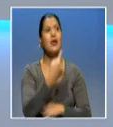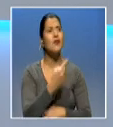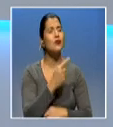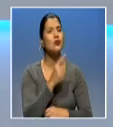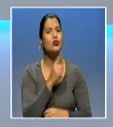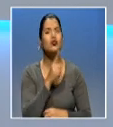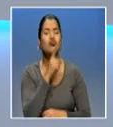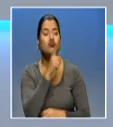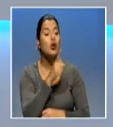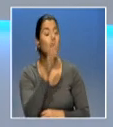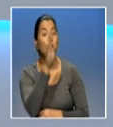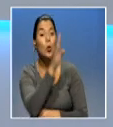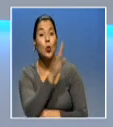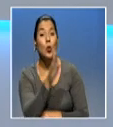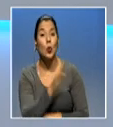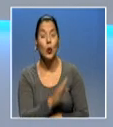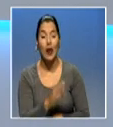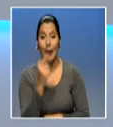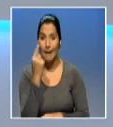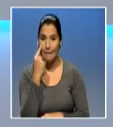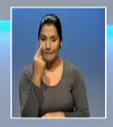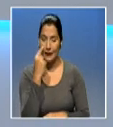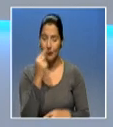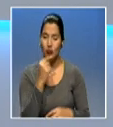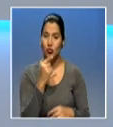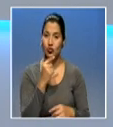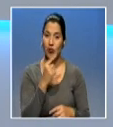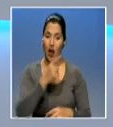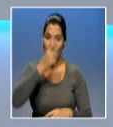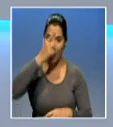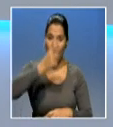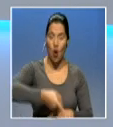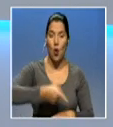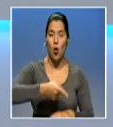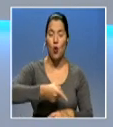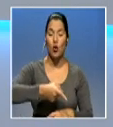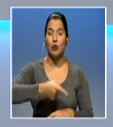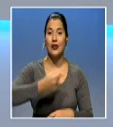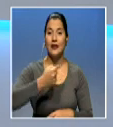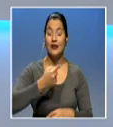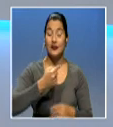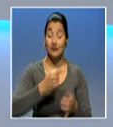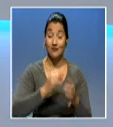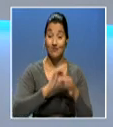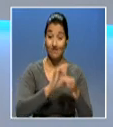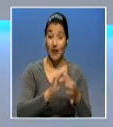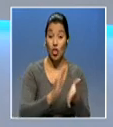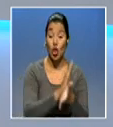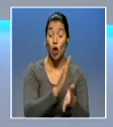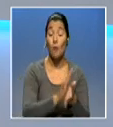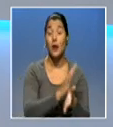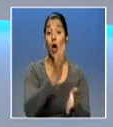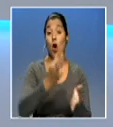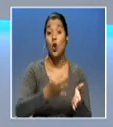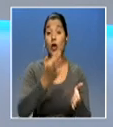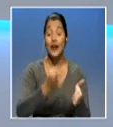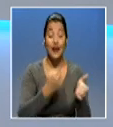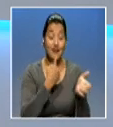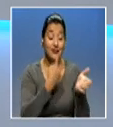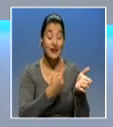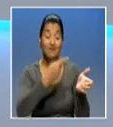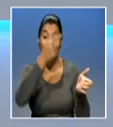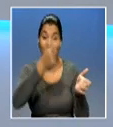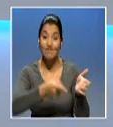a aparecer la resolución del documento original donde